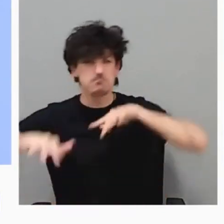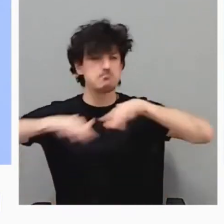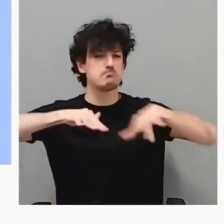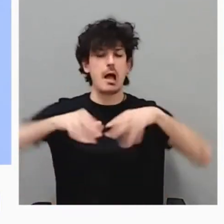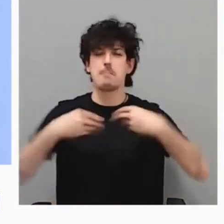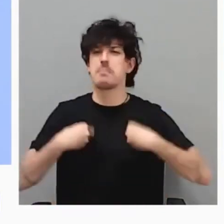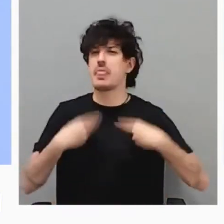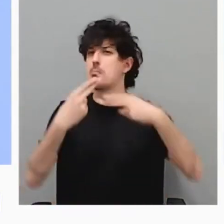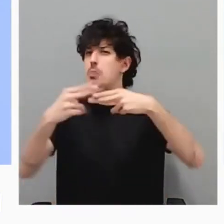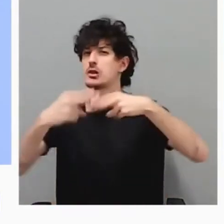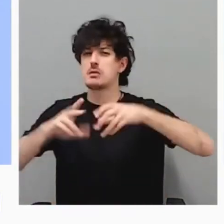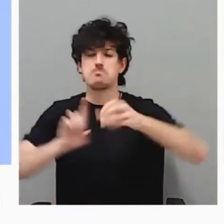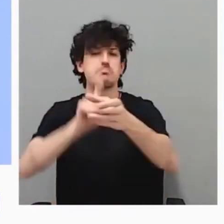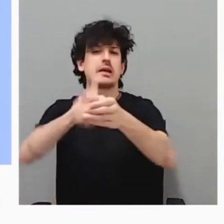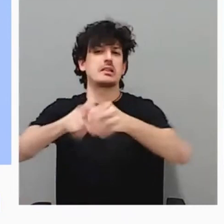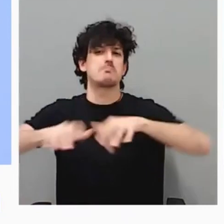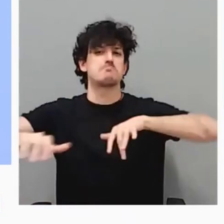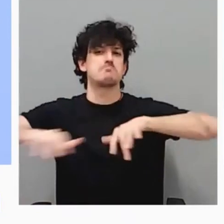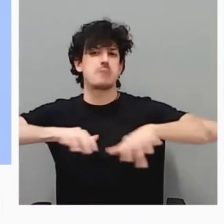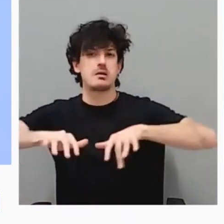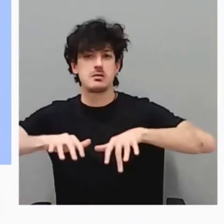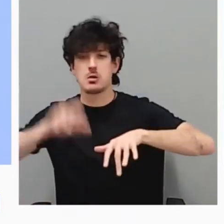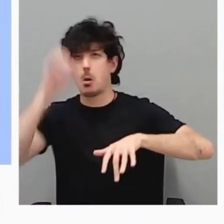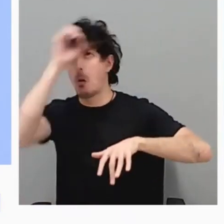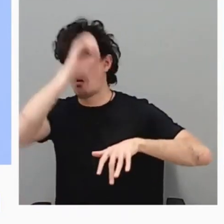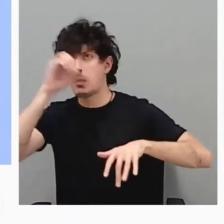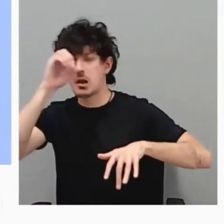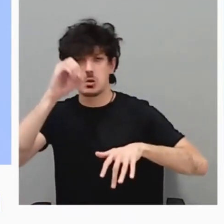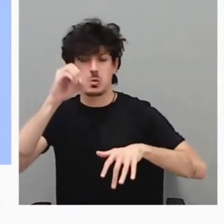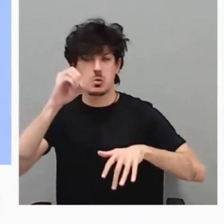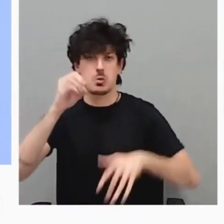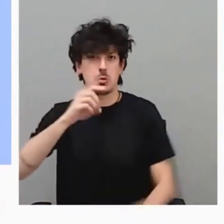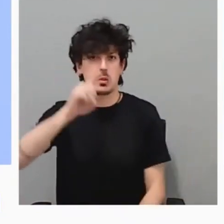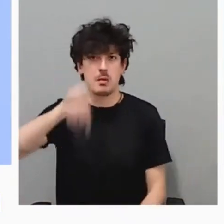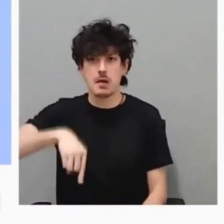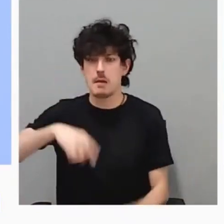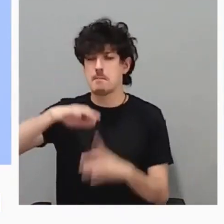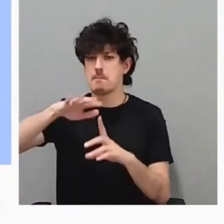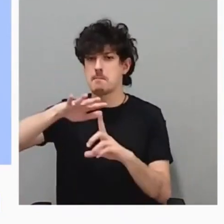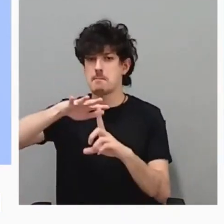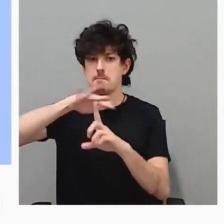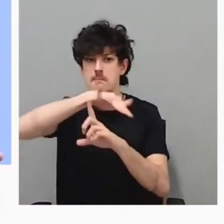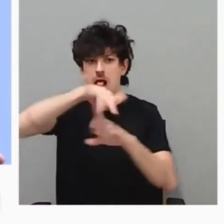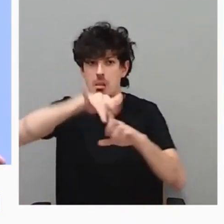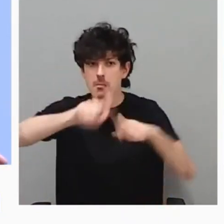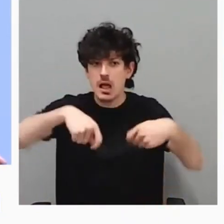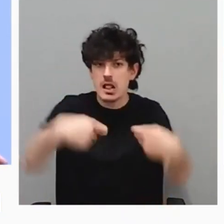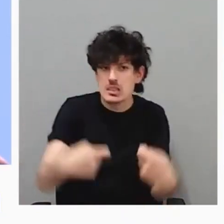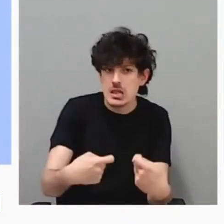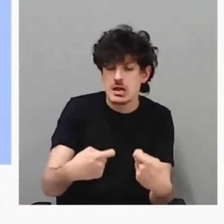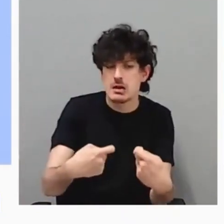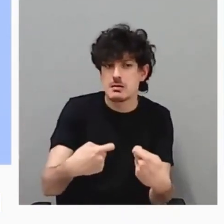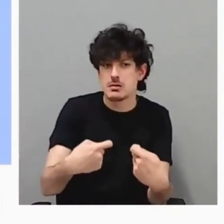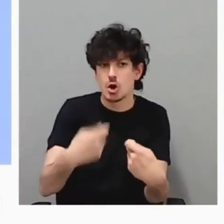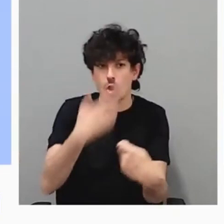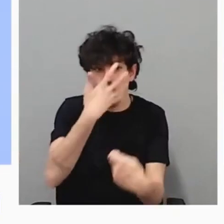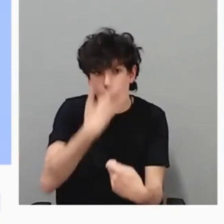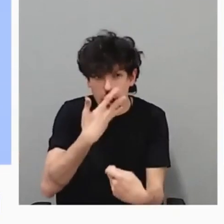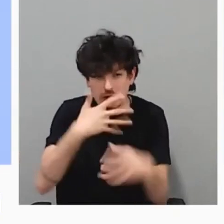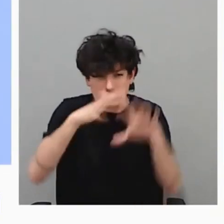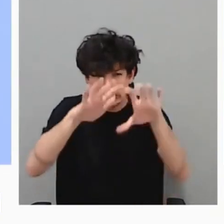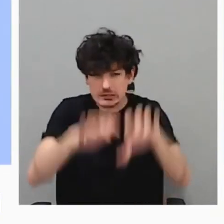nos permite ser ciudadanos más conscientes con el medio ambiente. En fin, la educación tiene ese rol social muy importante, ¿no? Y